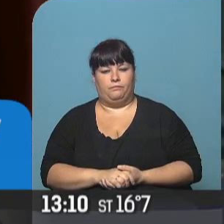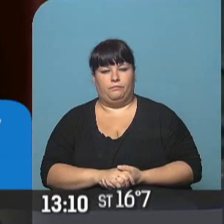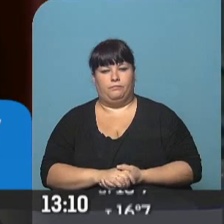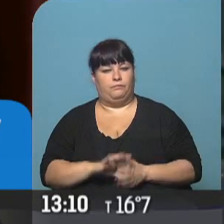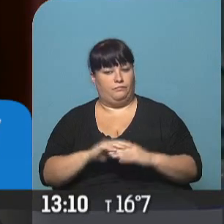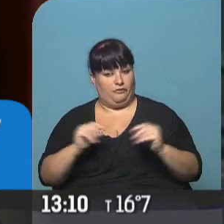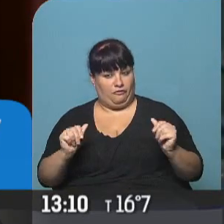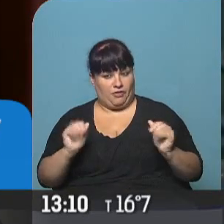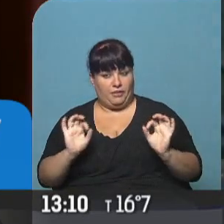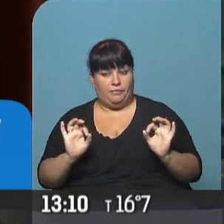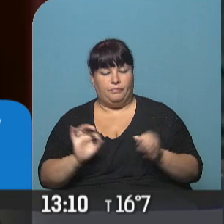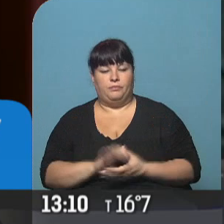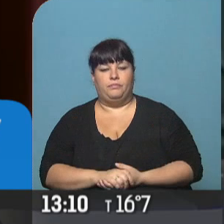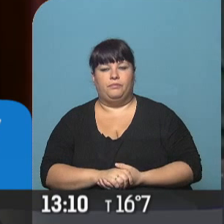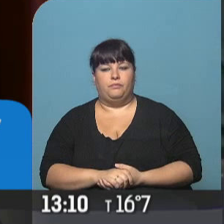Cerramos.